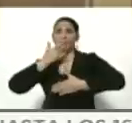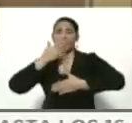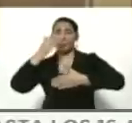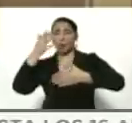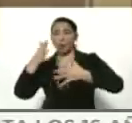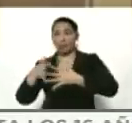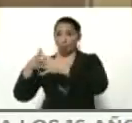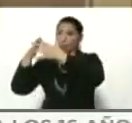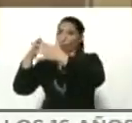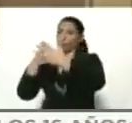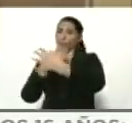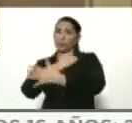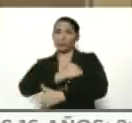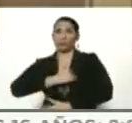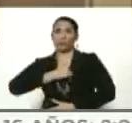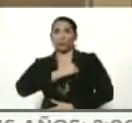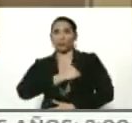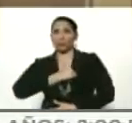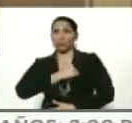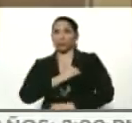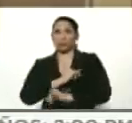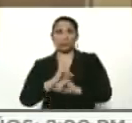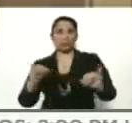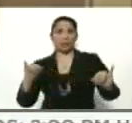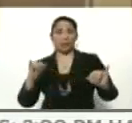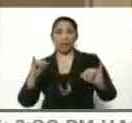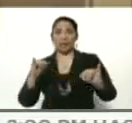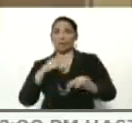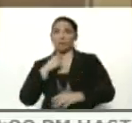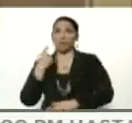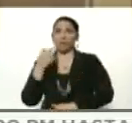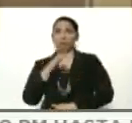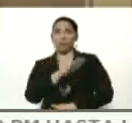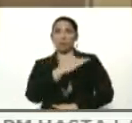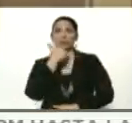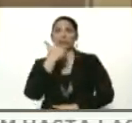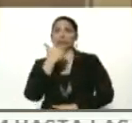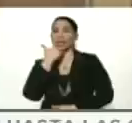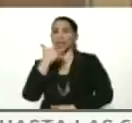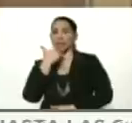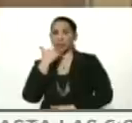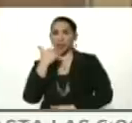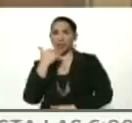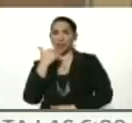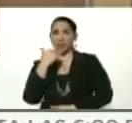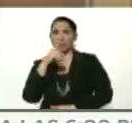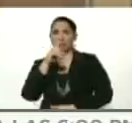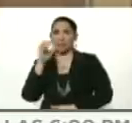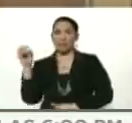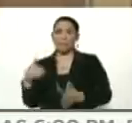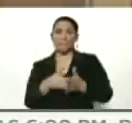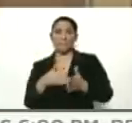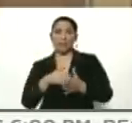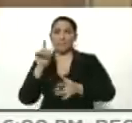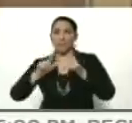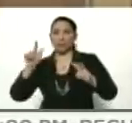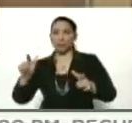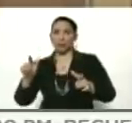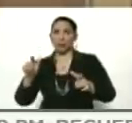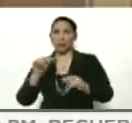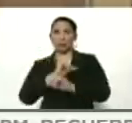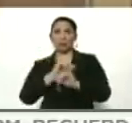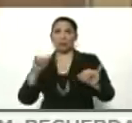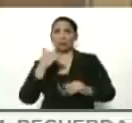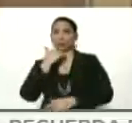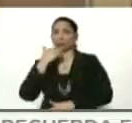Unidos, lamentándolo mucho, ya su cifra de fallecidos se aproxima a las 100,000 personas que